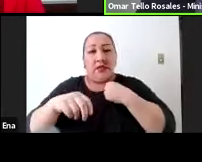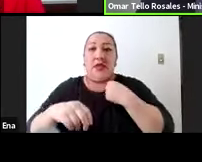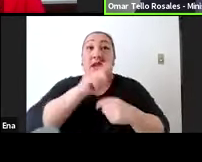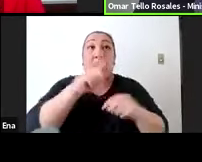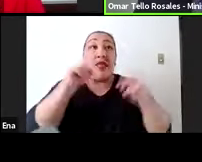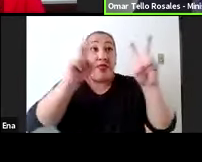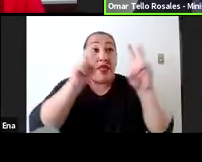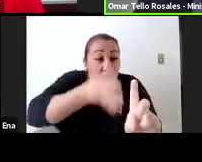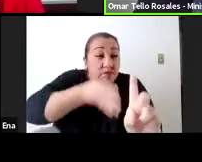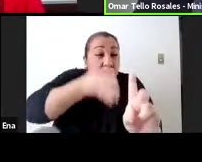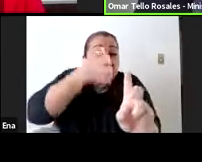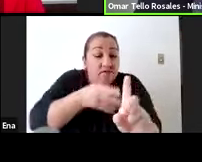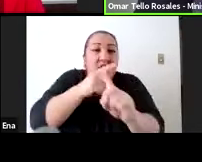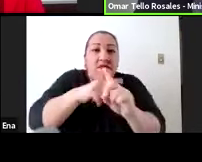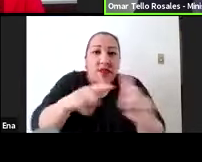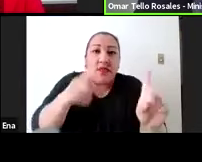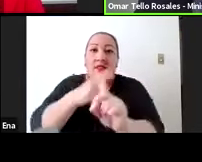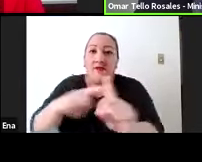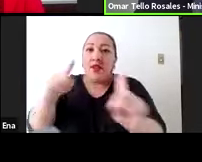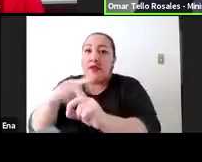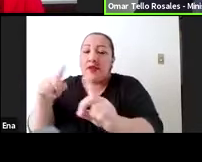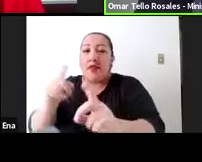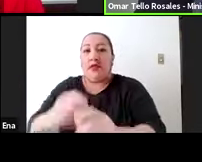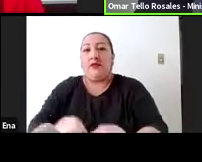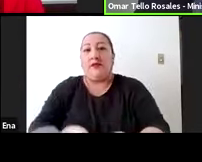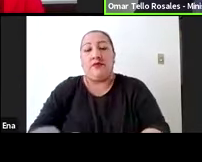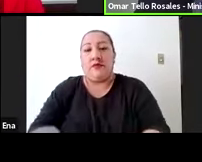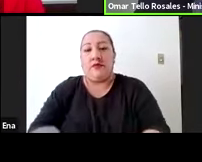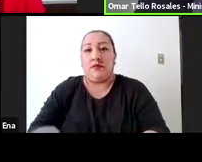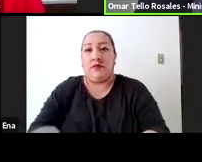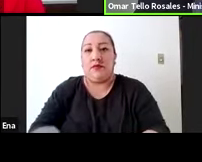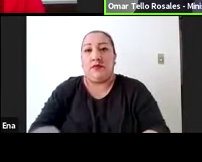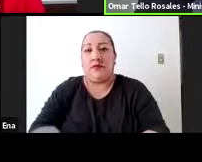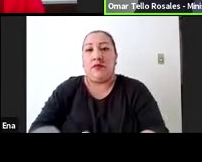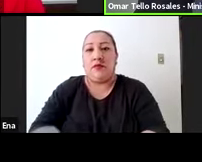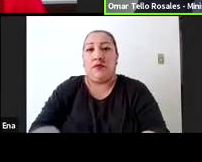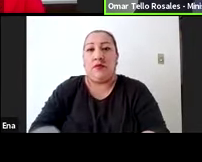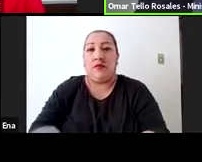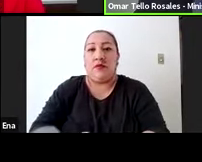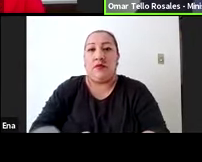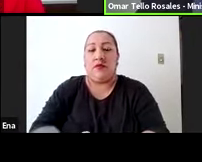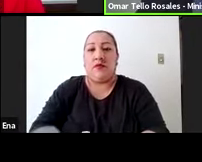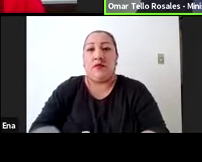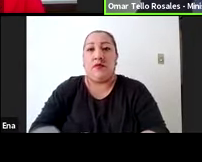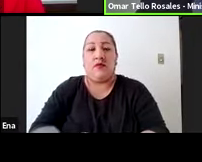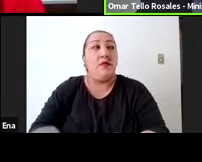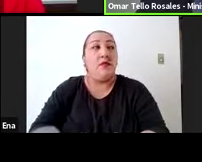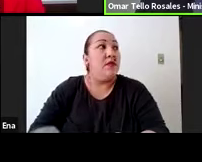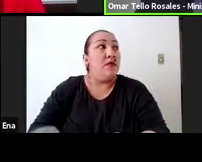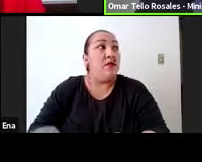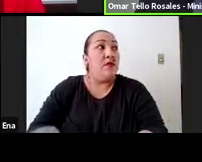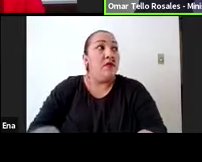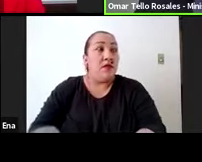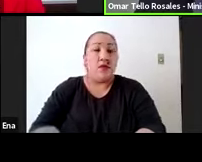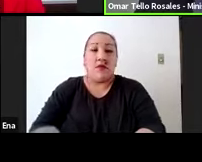evalúa de manera concreta. La Contraloría General nos ha remitido una lista